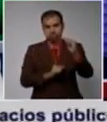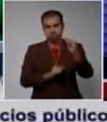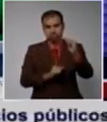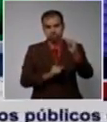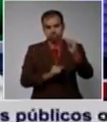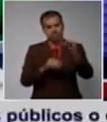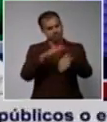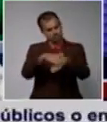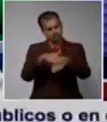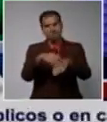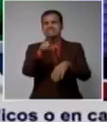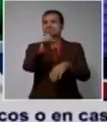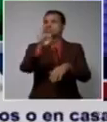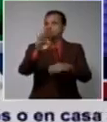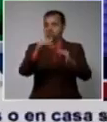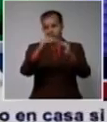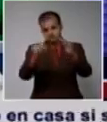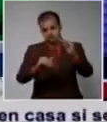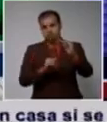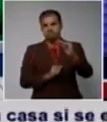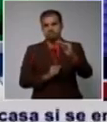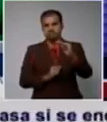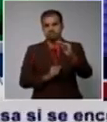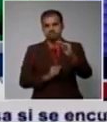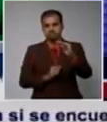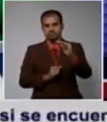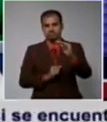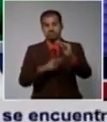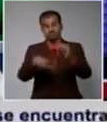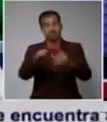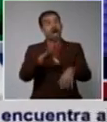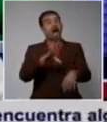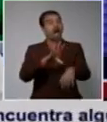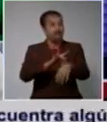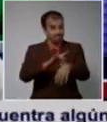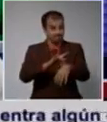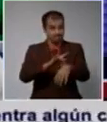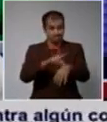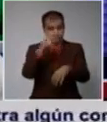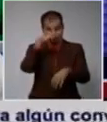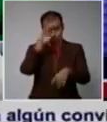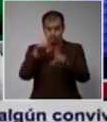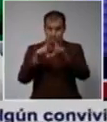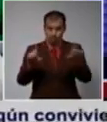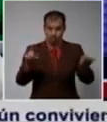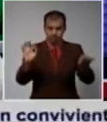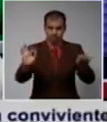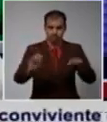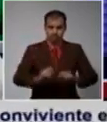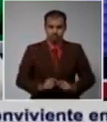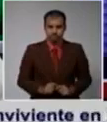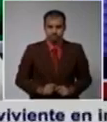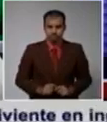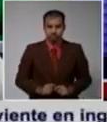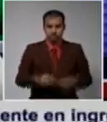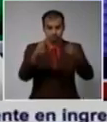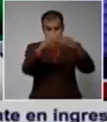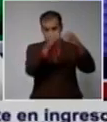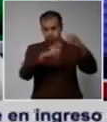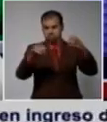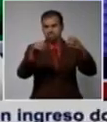menos, que han sido diagnosticados con COVID-19 en Cuba. Y de esos 7.623,